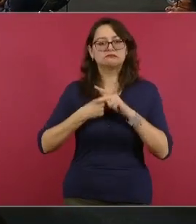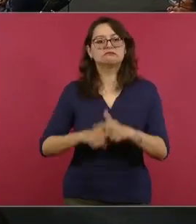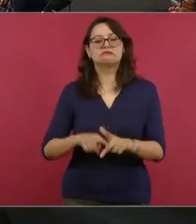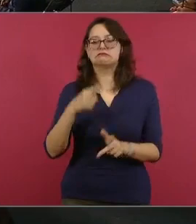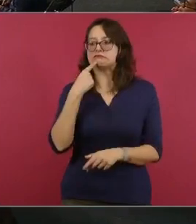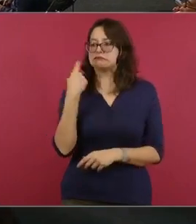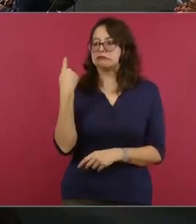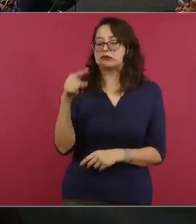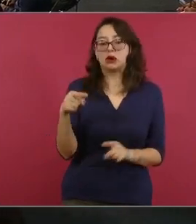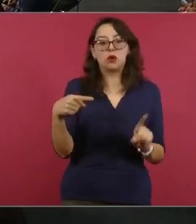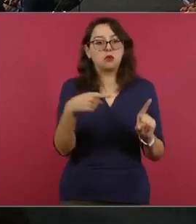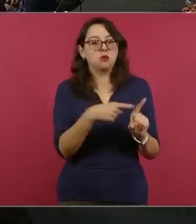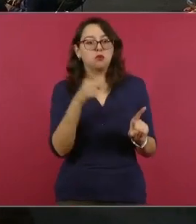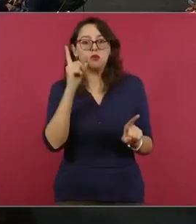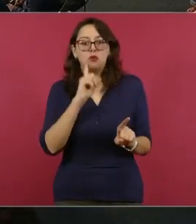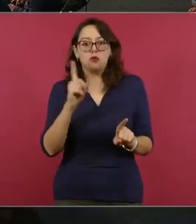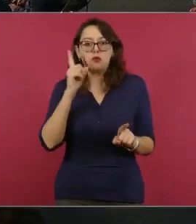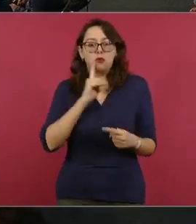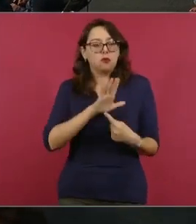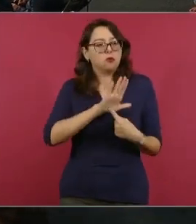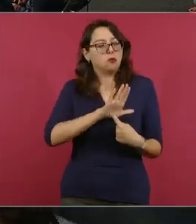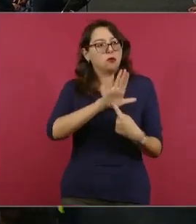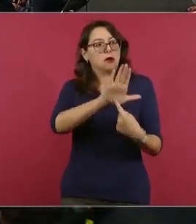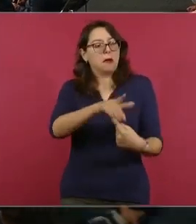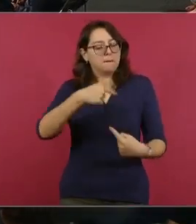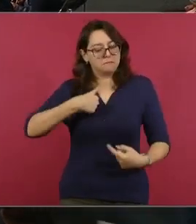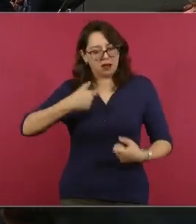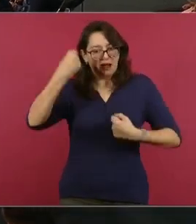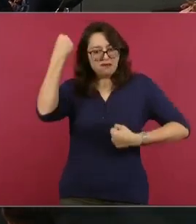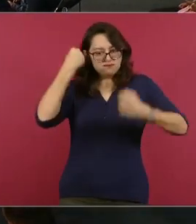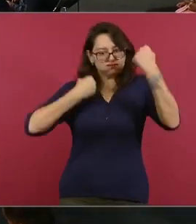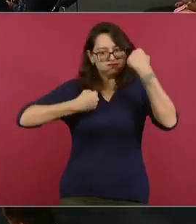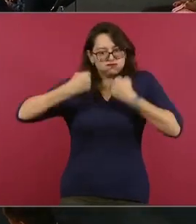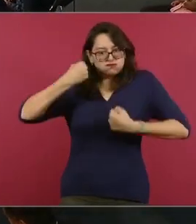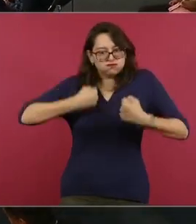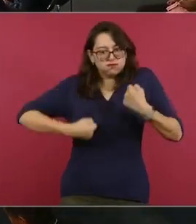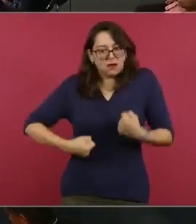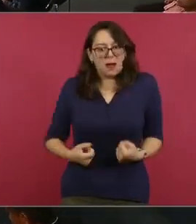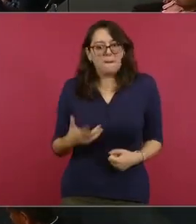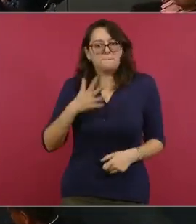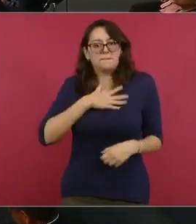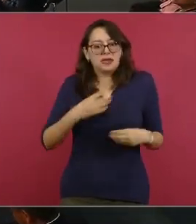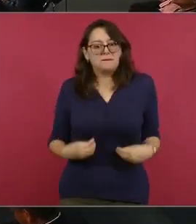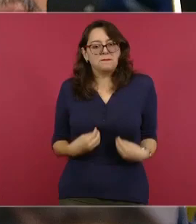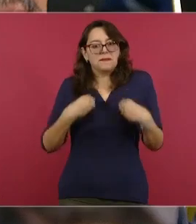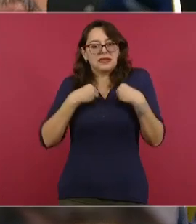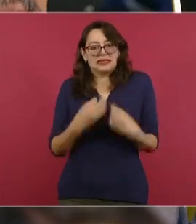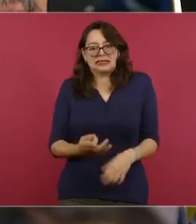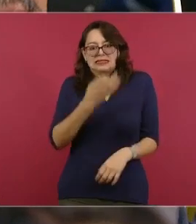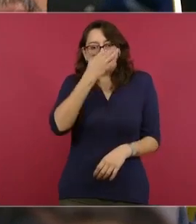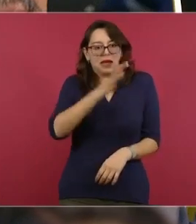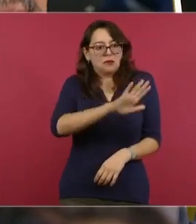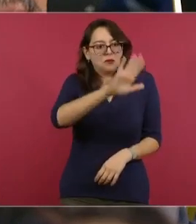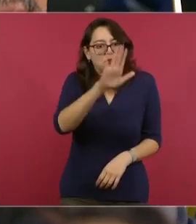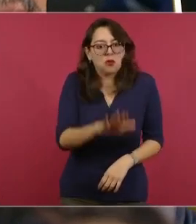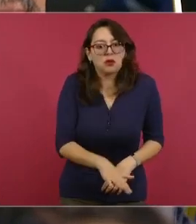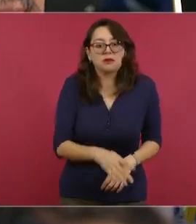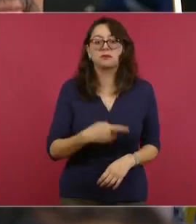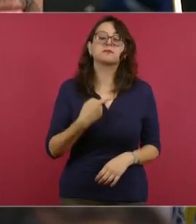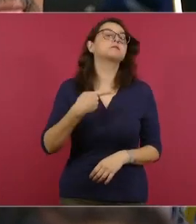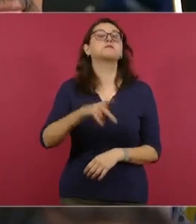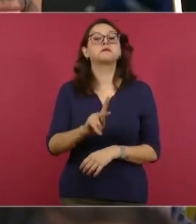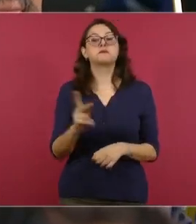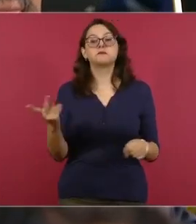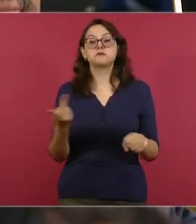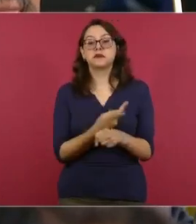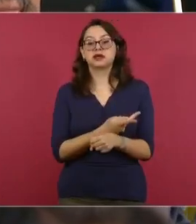12-2023-11-16-3, donde la víctima detalló cómo la golpeó causándole diversas lesiones y poniéndola incluso en riesgo de muerte. Lo lamentable de dicho